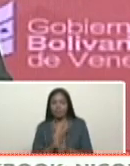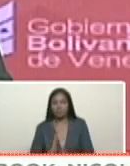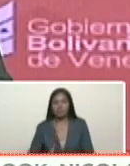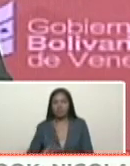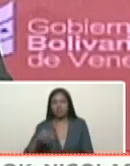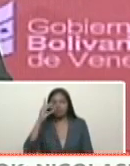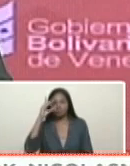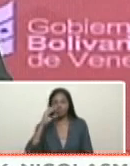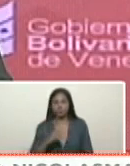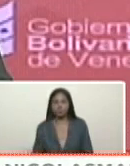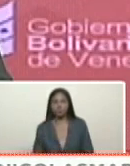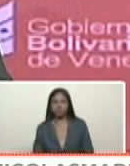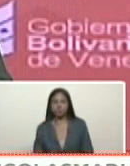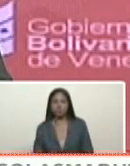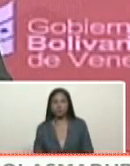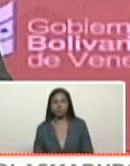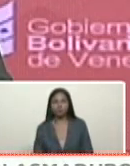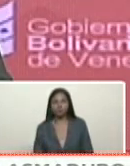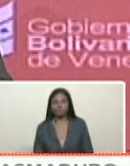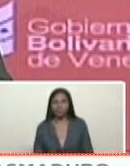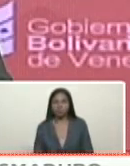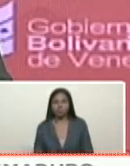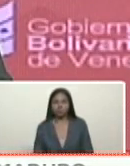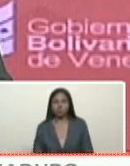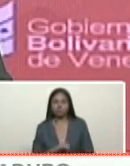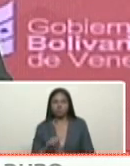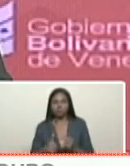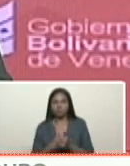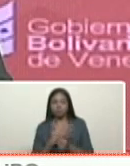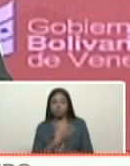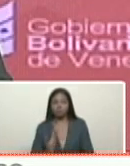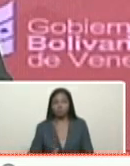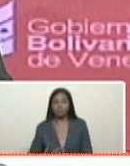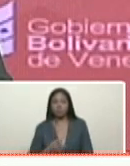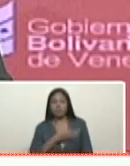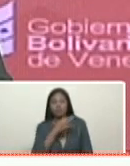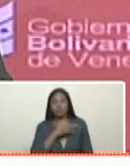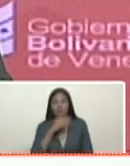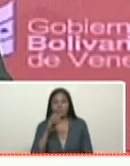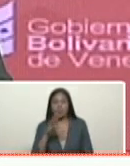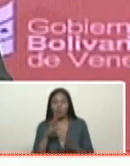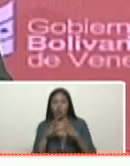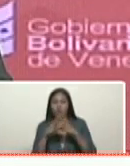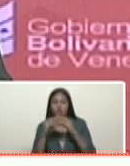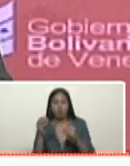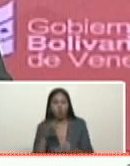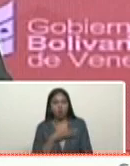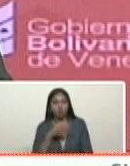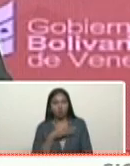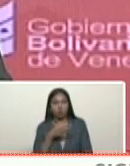vicepresidencia del socialismo, la vicepresidencia de todo lo social.